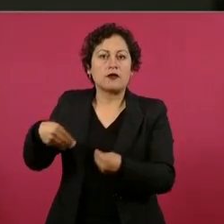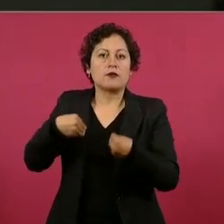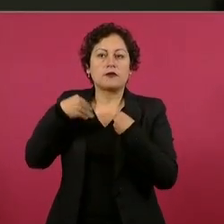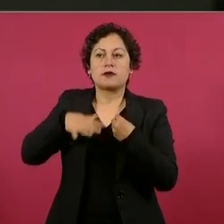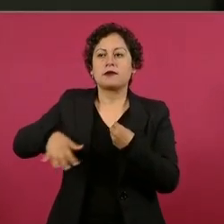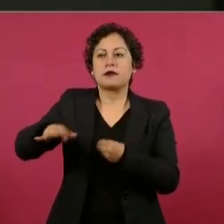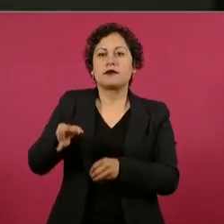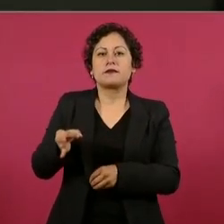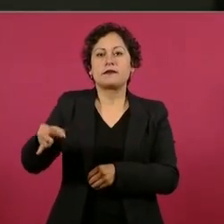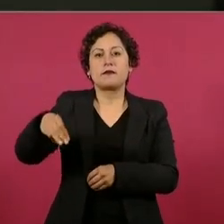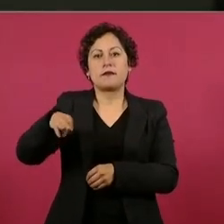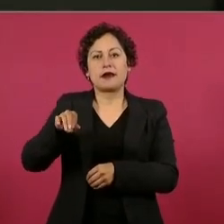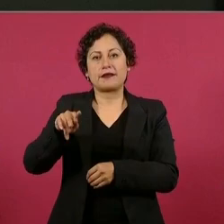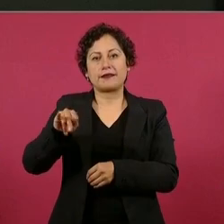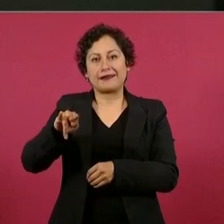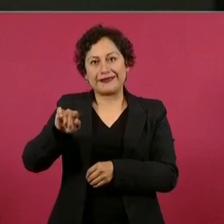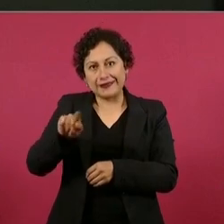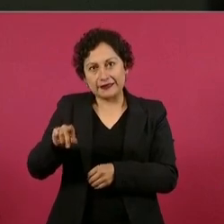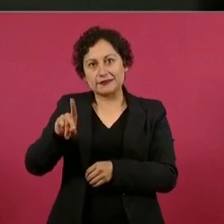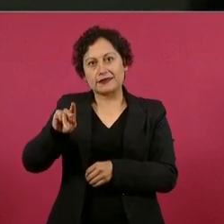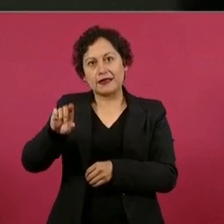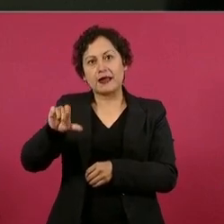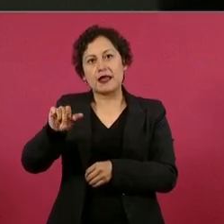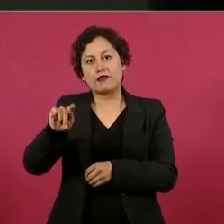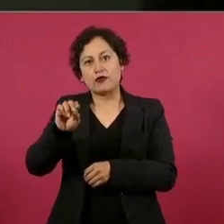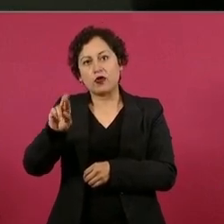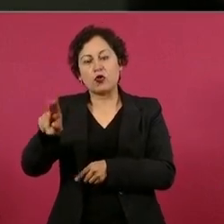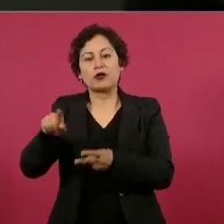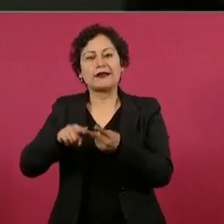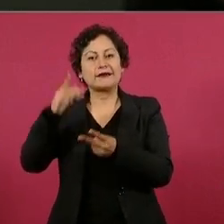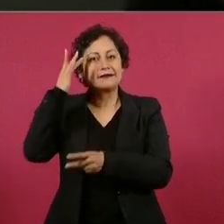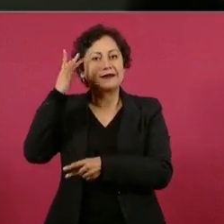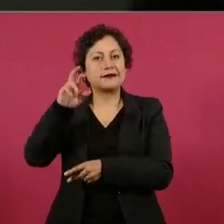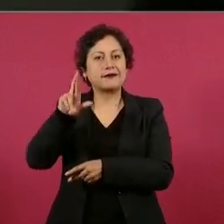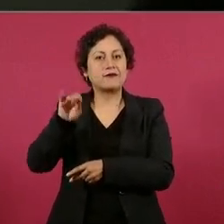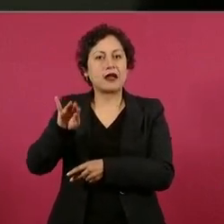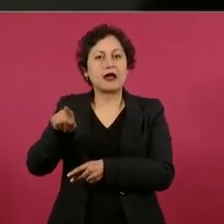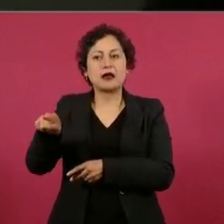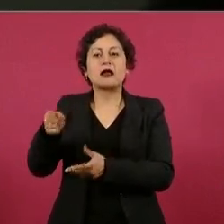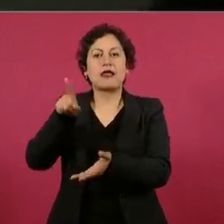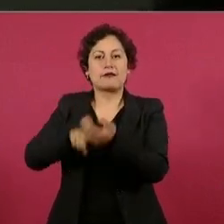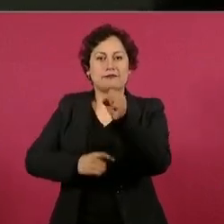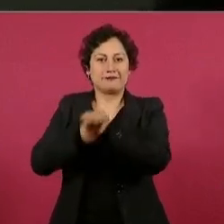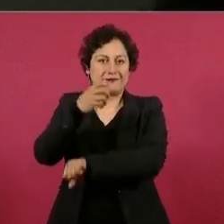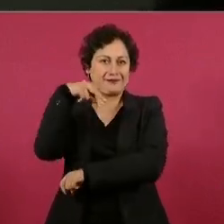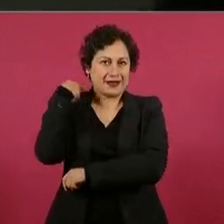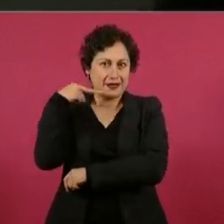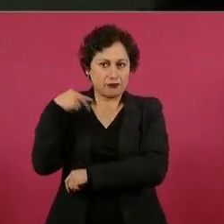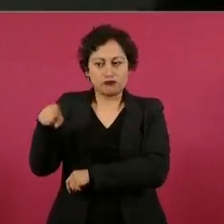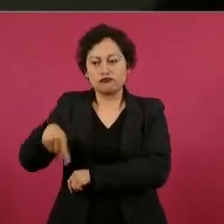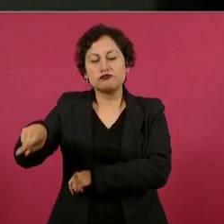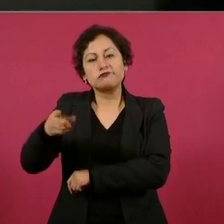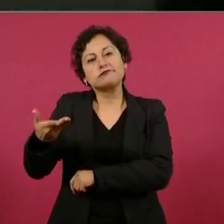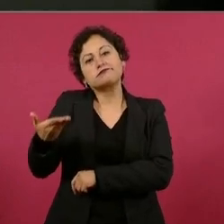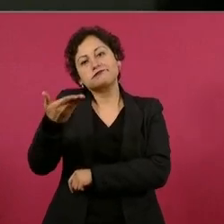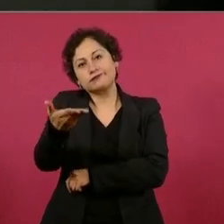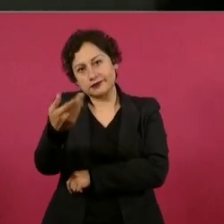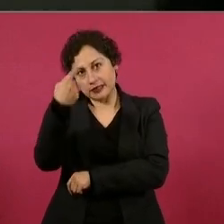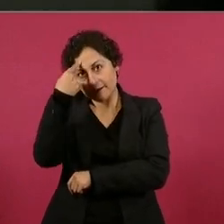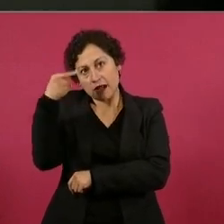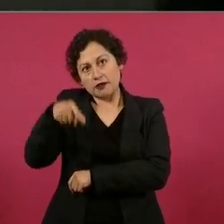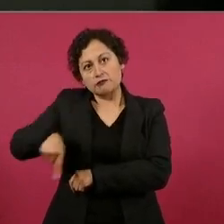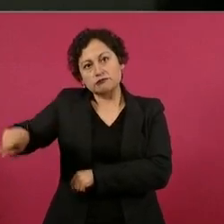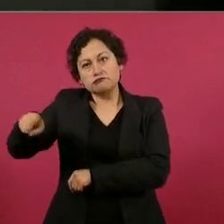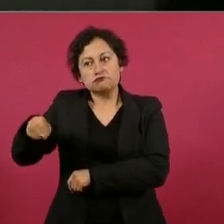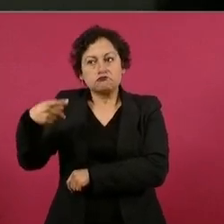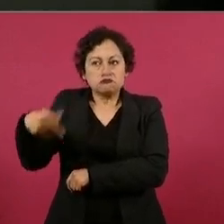de la Torre y San Rafael, ahí en Veracruz, para que de esta manera pues ellos puedan tener pues su manera de